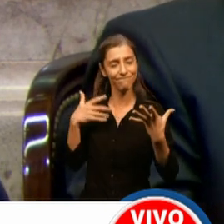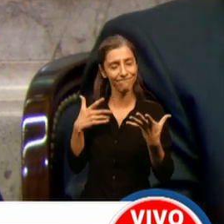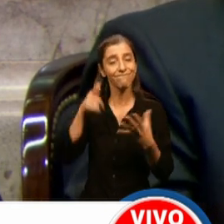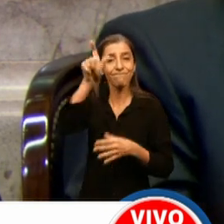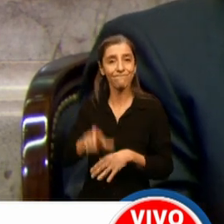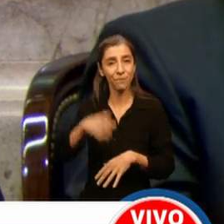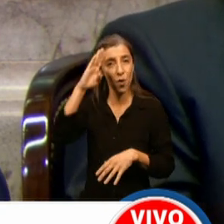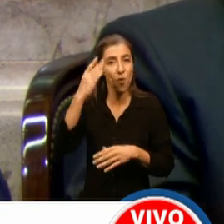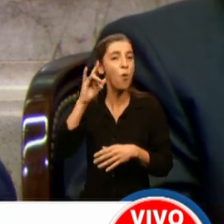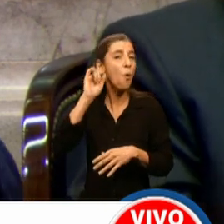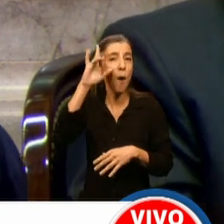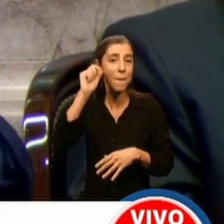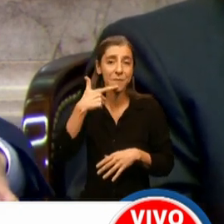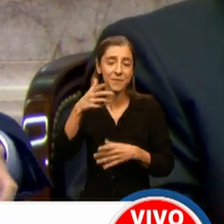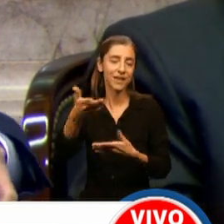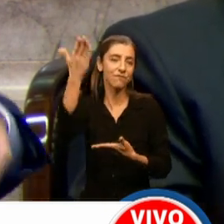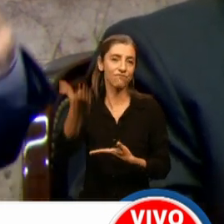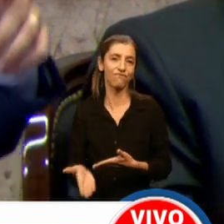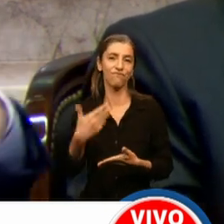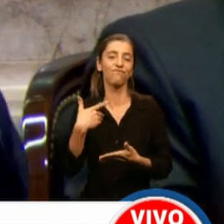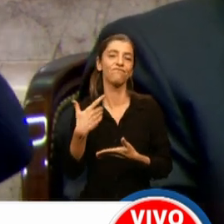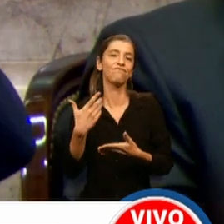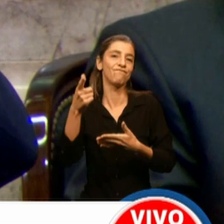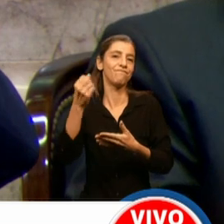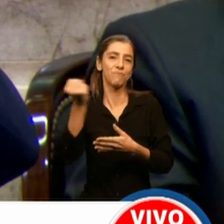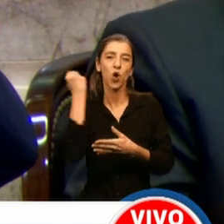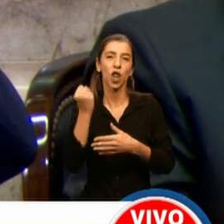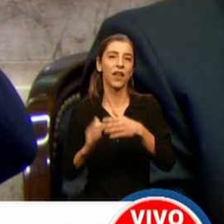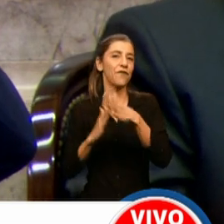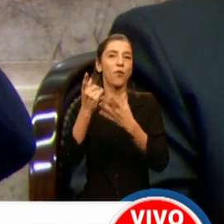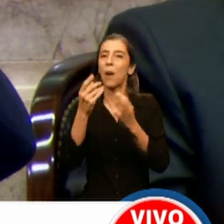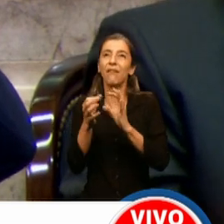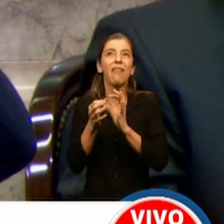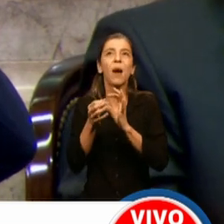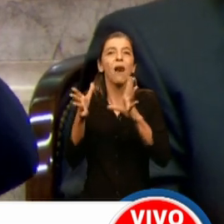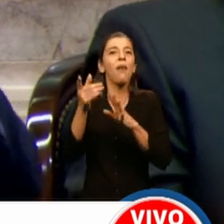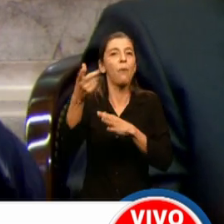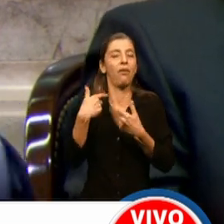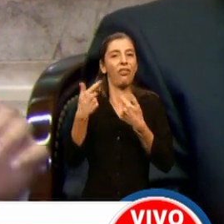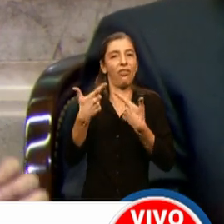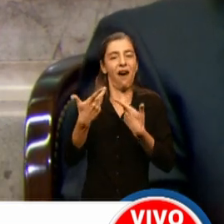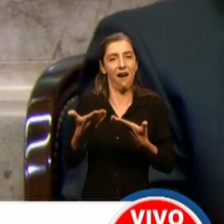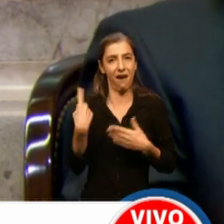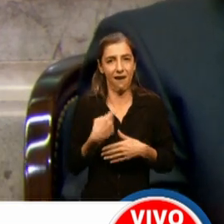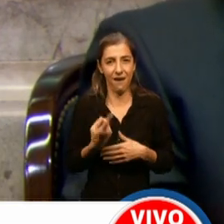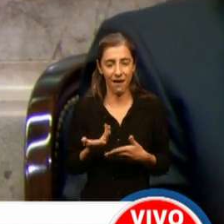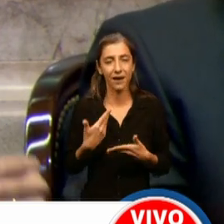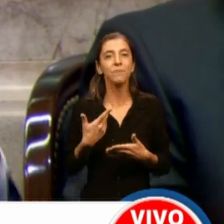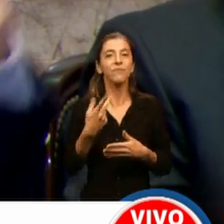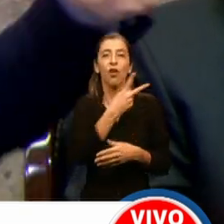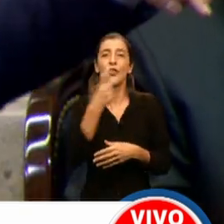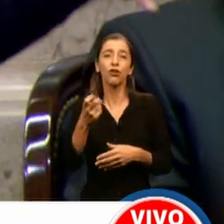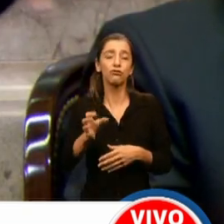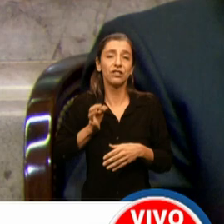de nuestra patria de nuestra patria se cumplen 200 años el 17 de junio de aquel